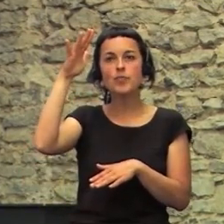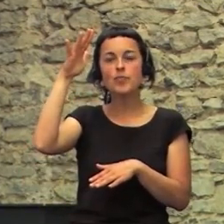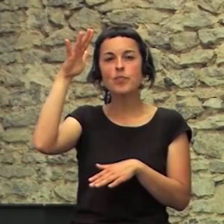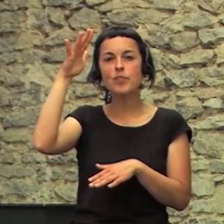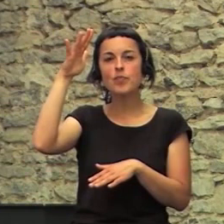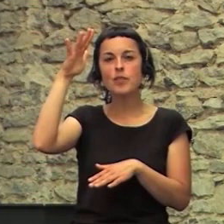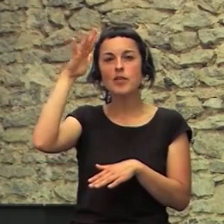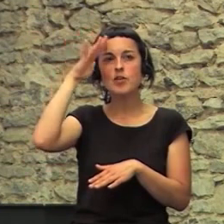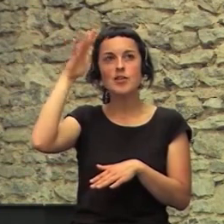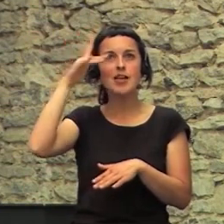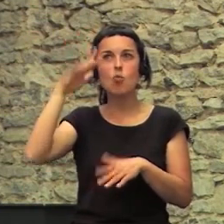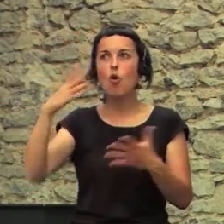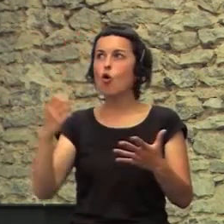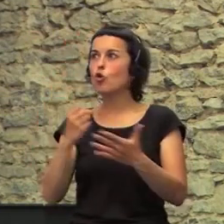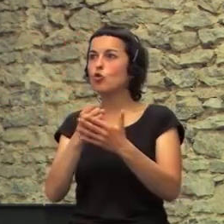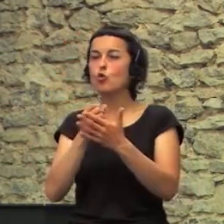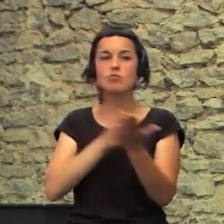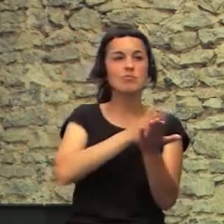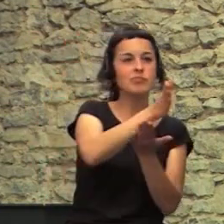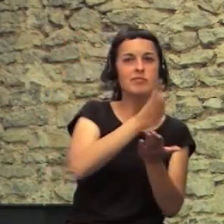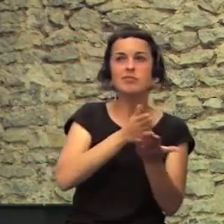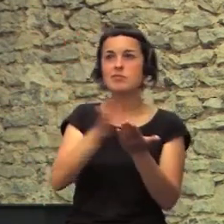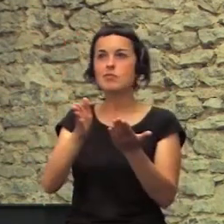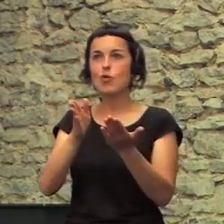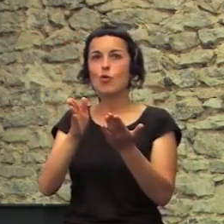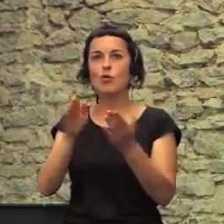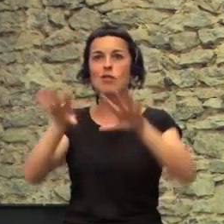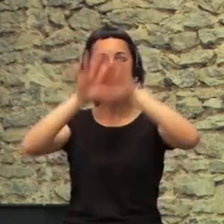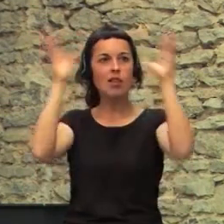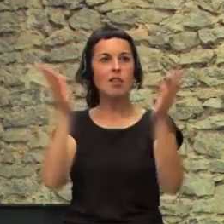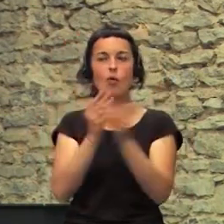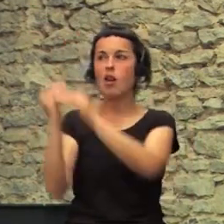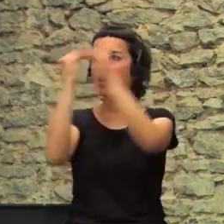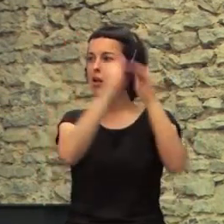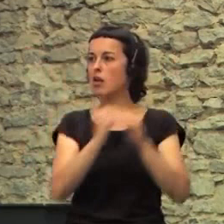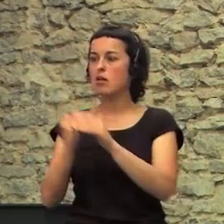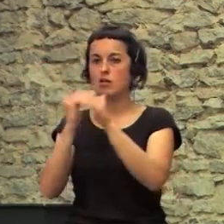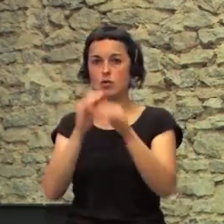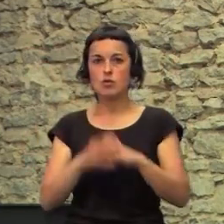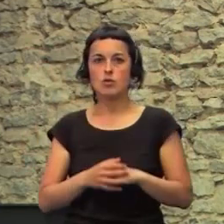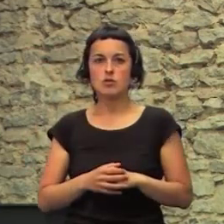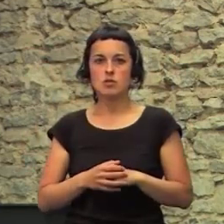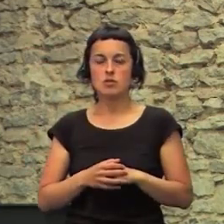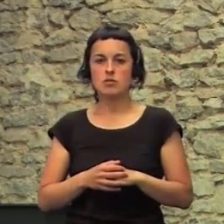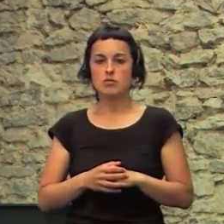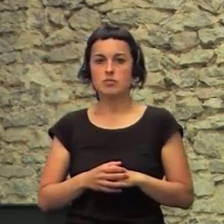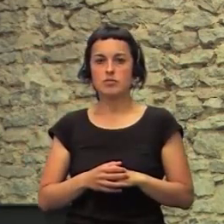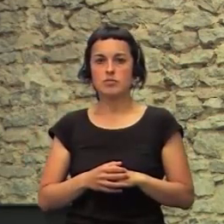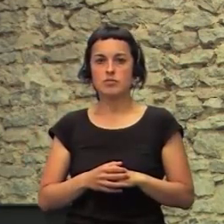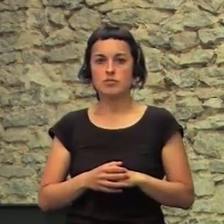de universalidad del dualismo, porque evidentemente si no somos etnocéntricos,